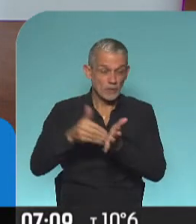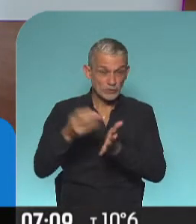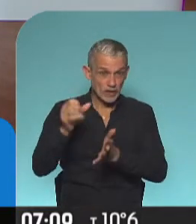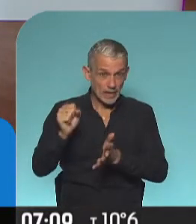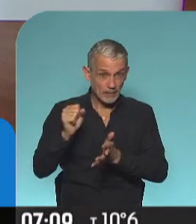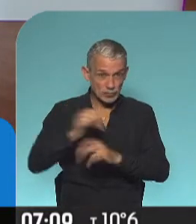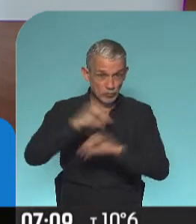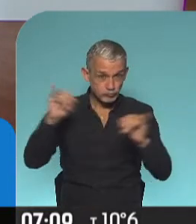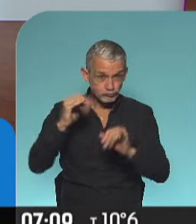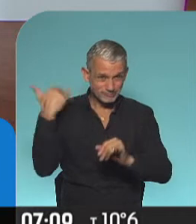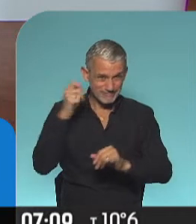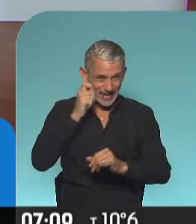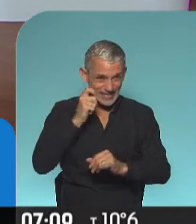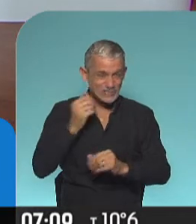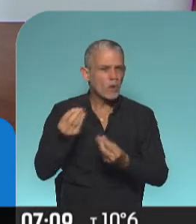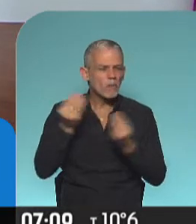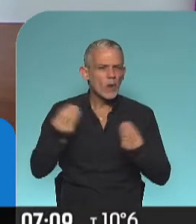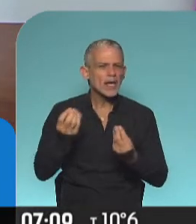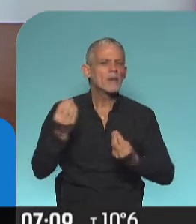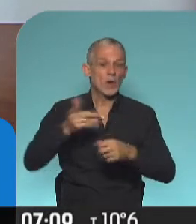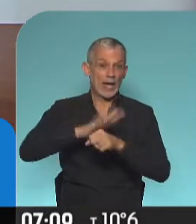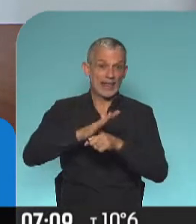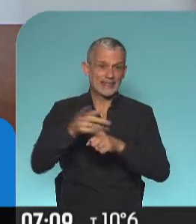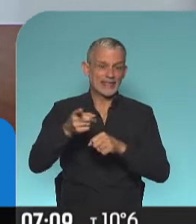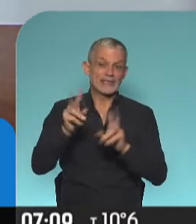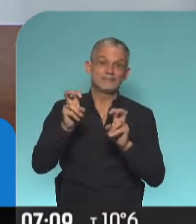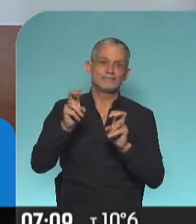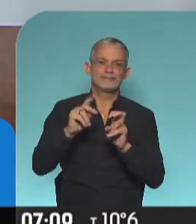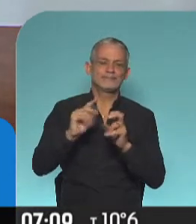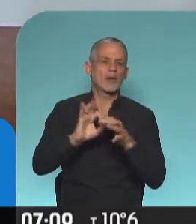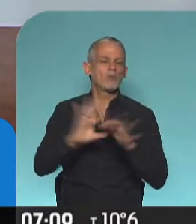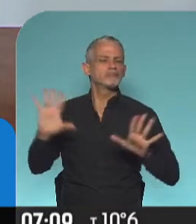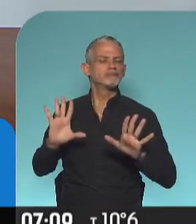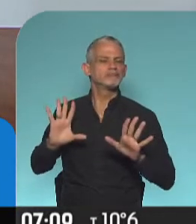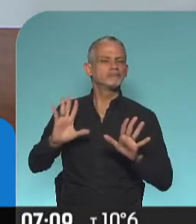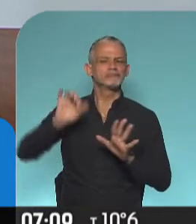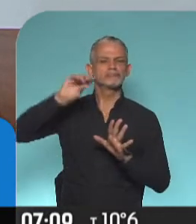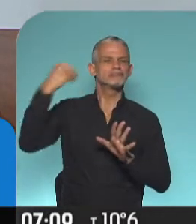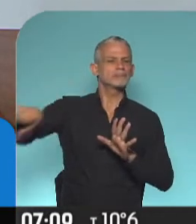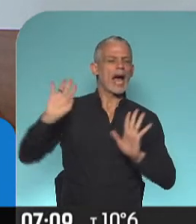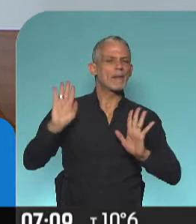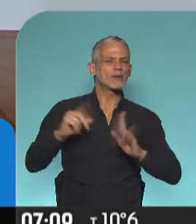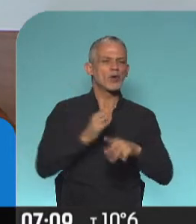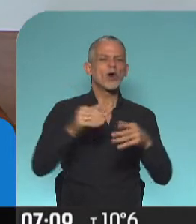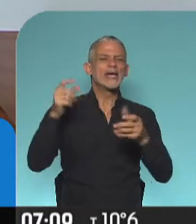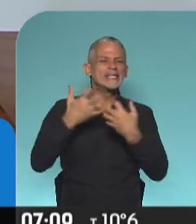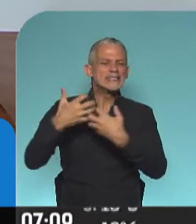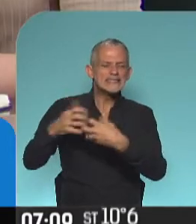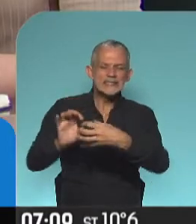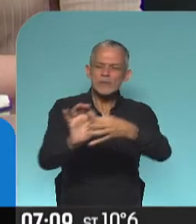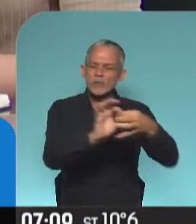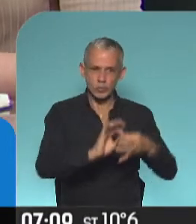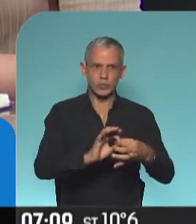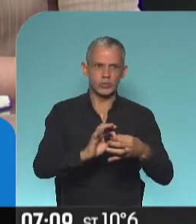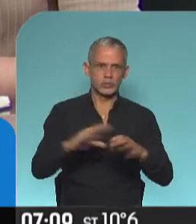que anunció el gobernador Axel Kicillof. ¿Por qué? Porque, entre comillas, se independizó, abandonó el sistema de fases de la provincia de Buenos Aires. Esto generó